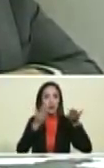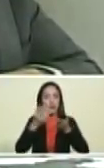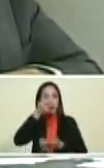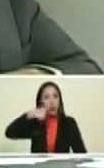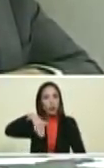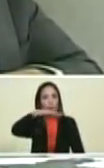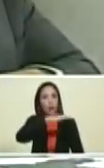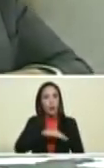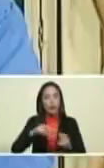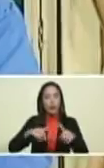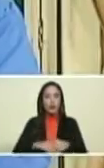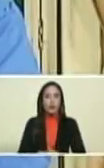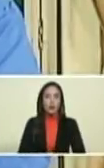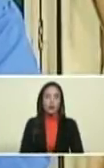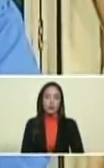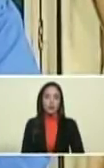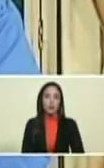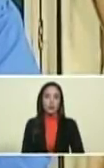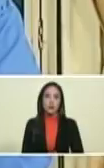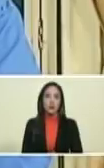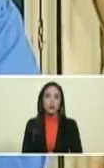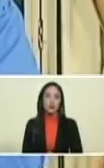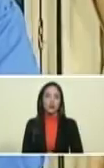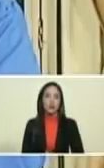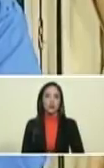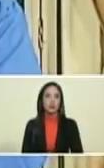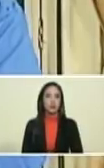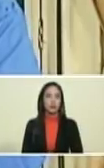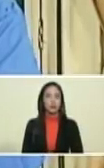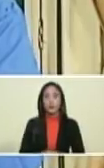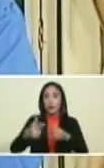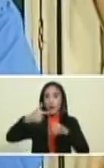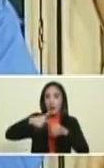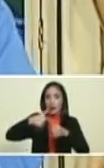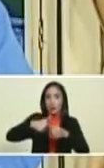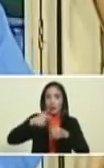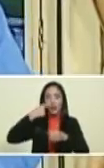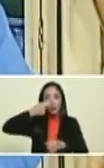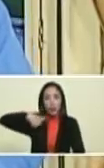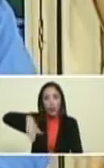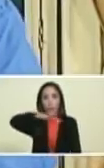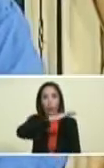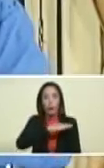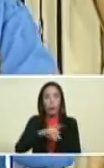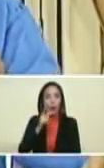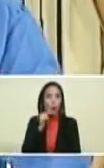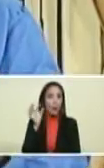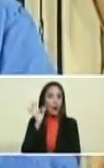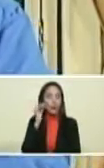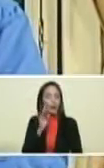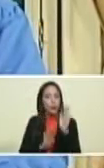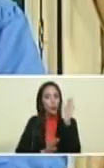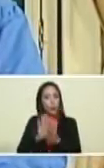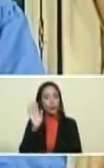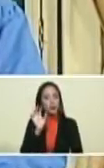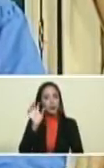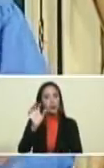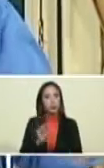objetivo central. No, la gasolina es para los venezolanos y las venezolanas, el desarrollo